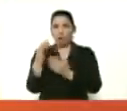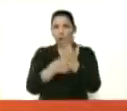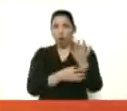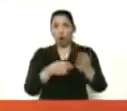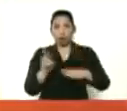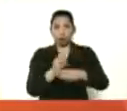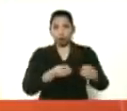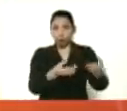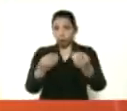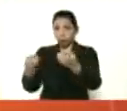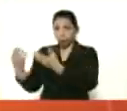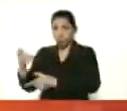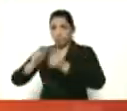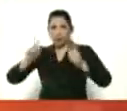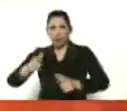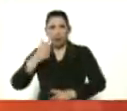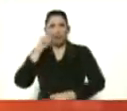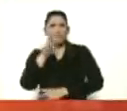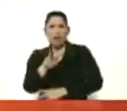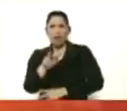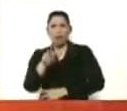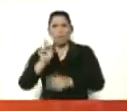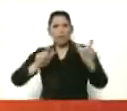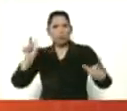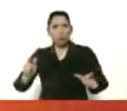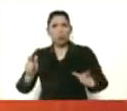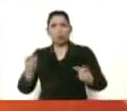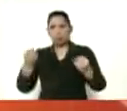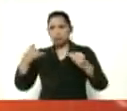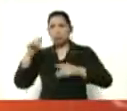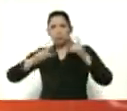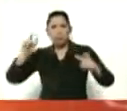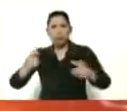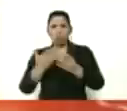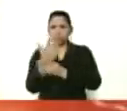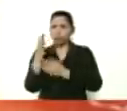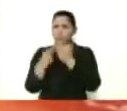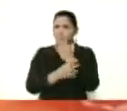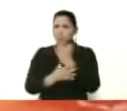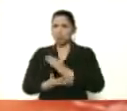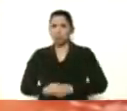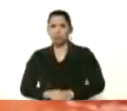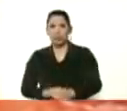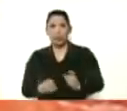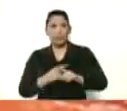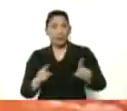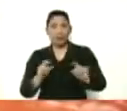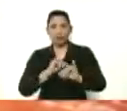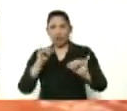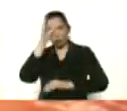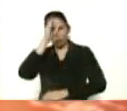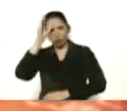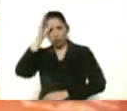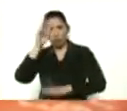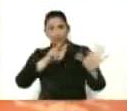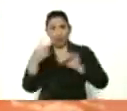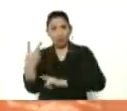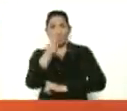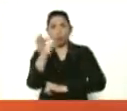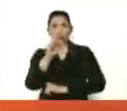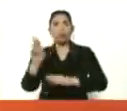Bueno, la gente, bueno, yo veo mucha gente en la calle con guantes, o la gente que está en la calle con guantes, pero ya hay conciencia,